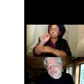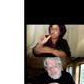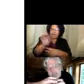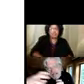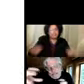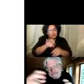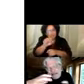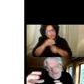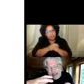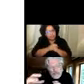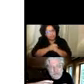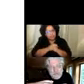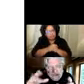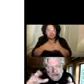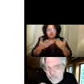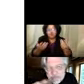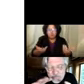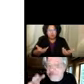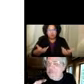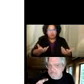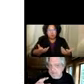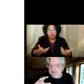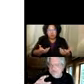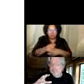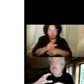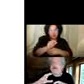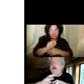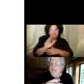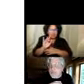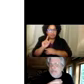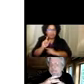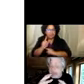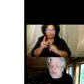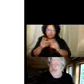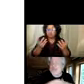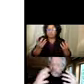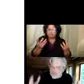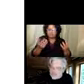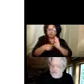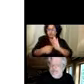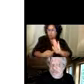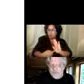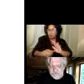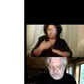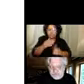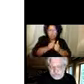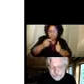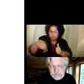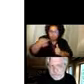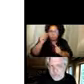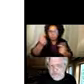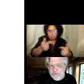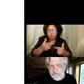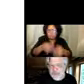Ese siempre ha sido el caso. Así que vamos a tal vez los próximos 20, 25 minutos. Voy a mostrarles aquí